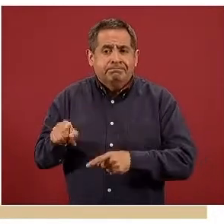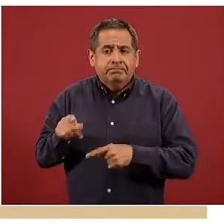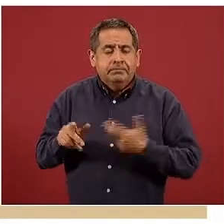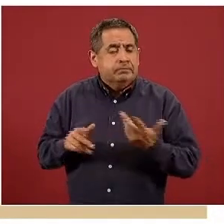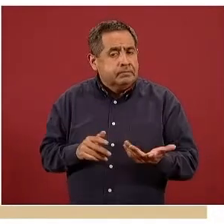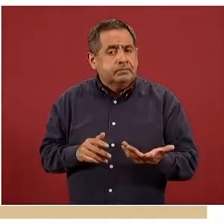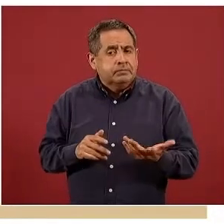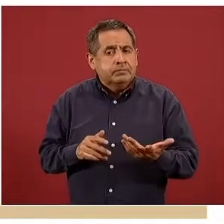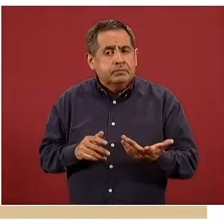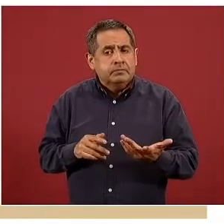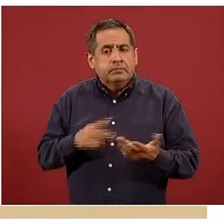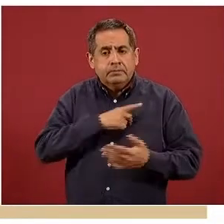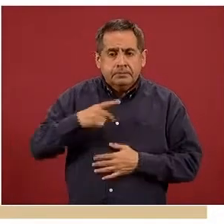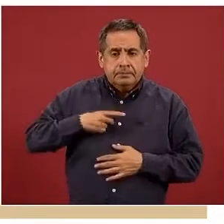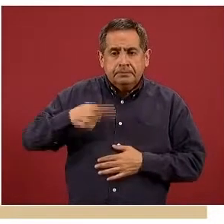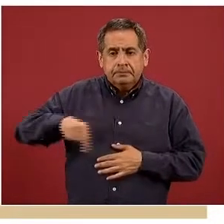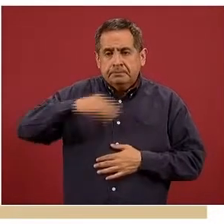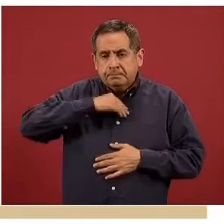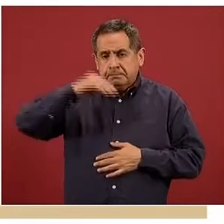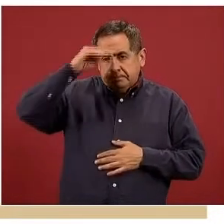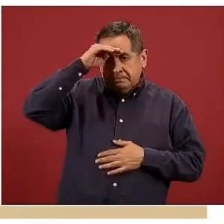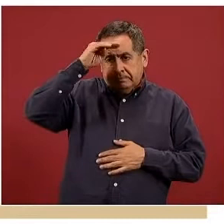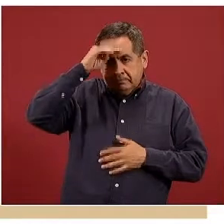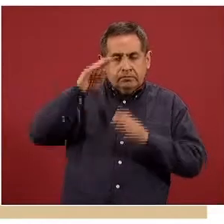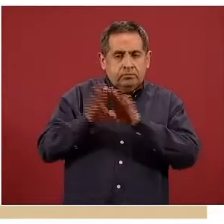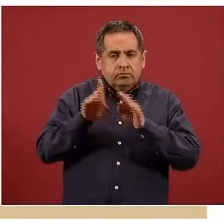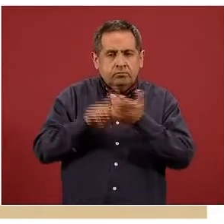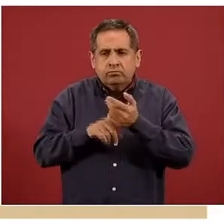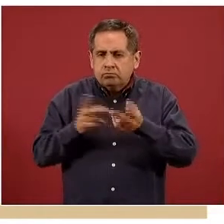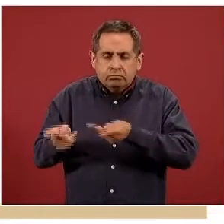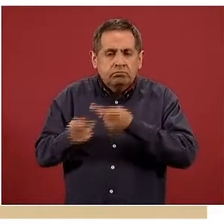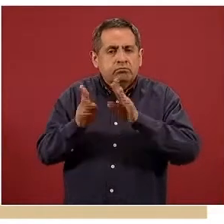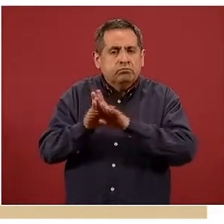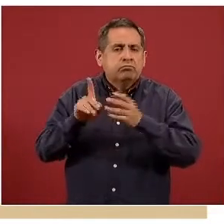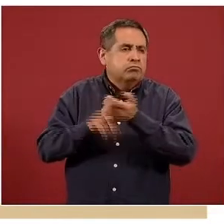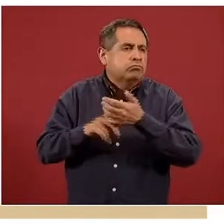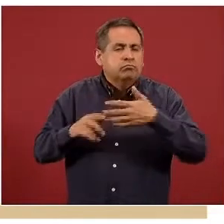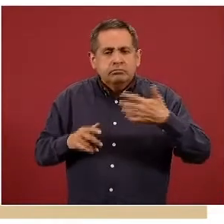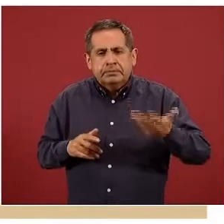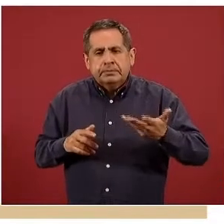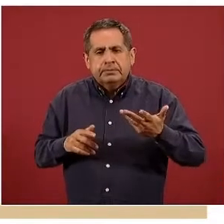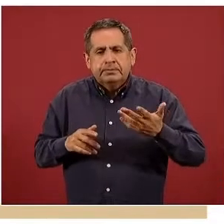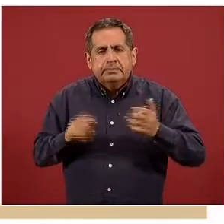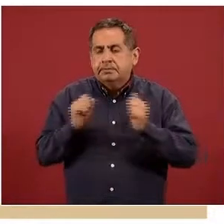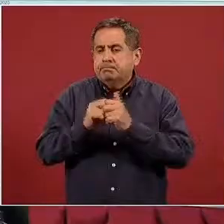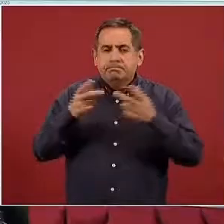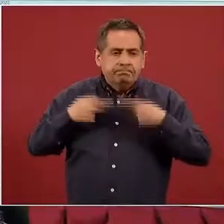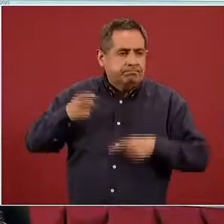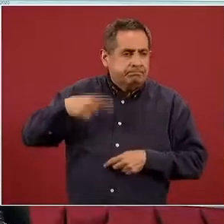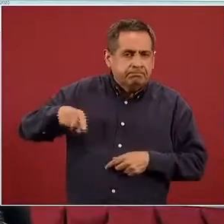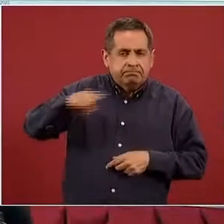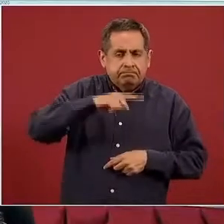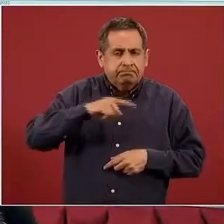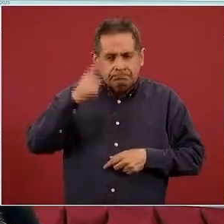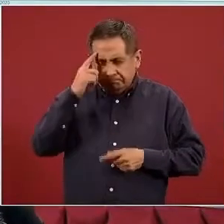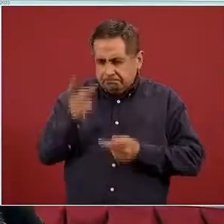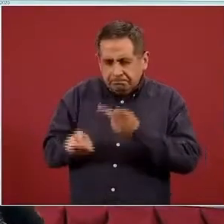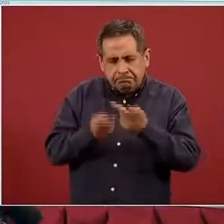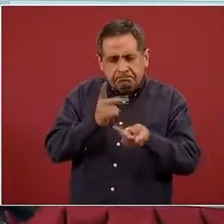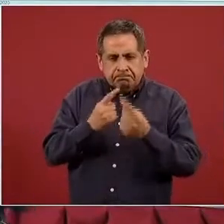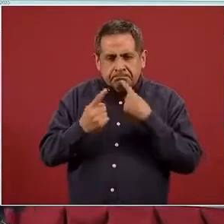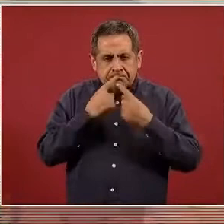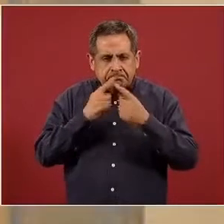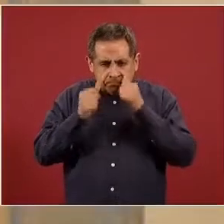definitivamente es una cosa que tenemos que tener muy en cuenta y preguntar también con los pacientes, con las personas que estamos